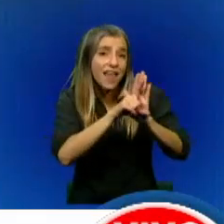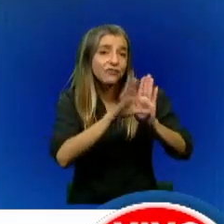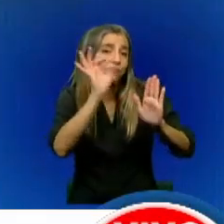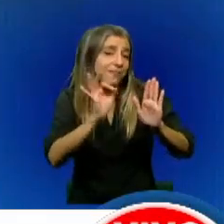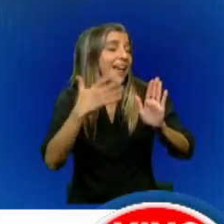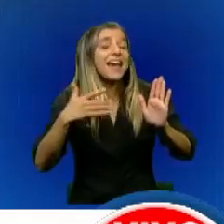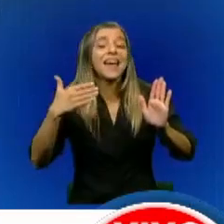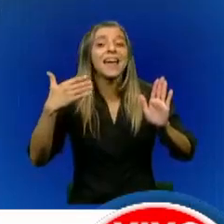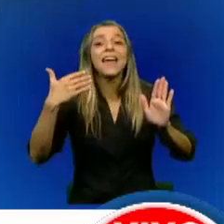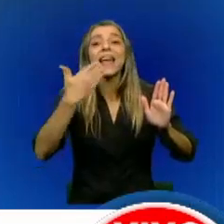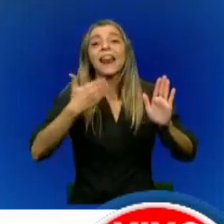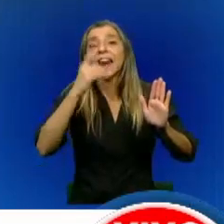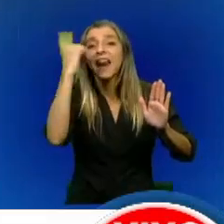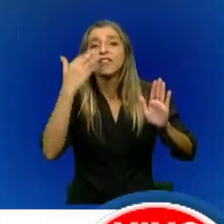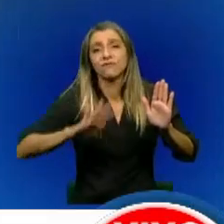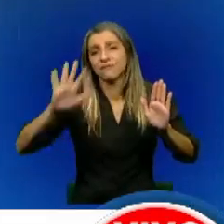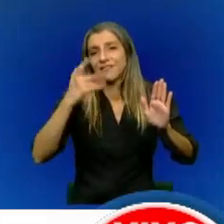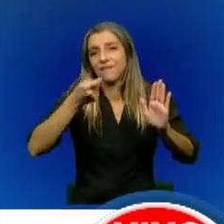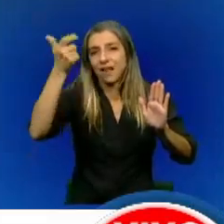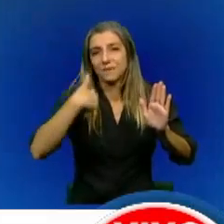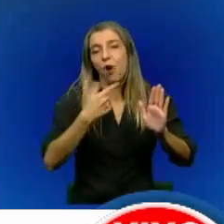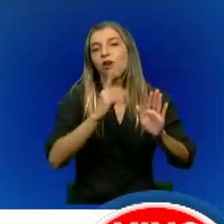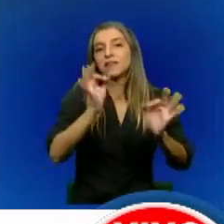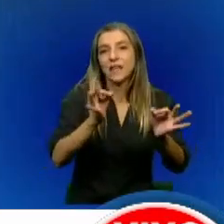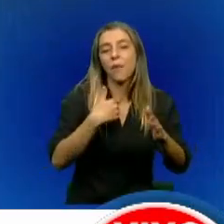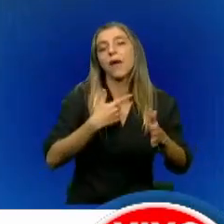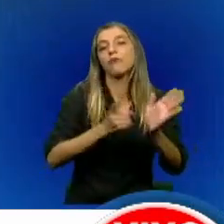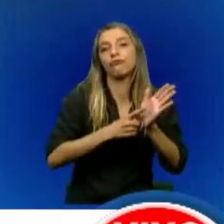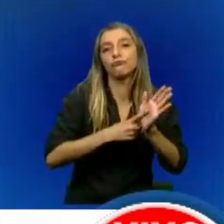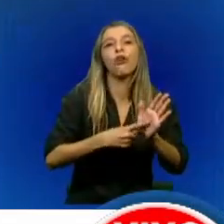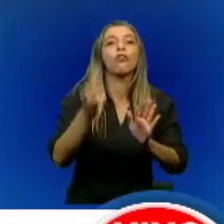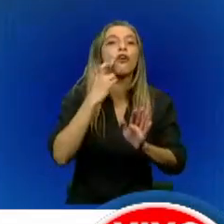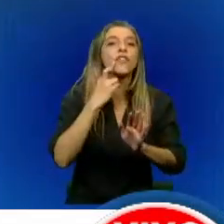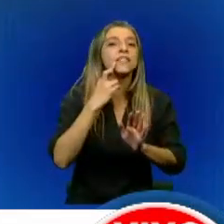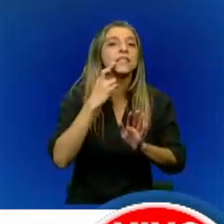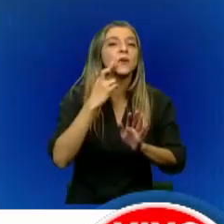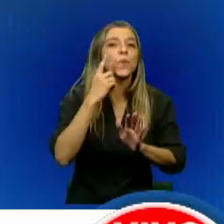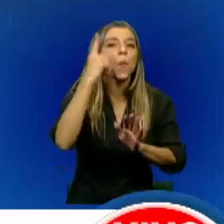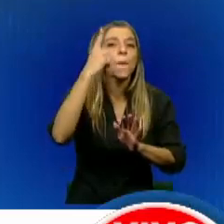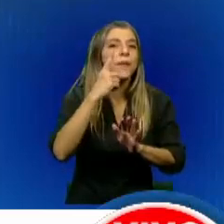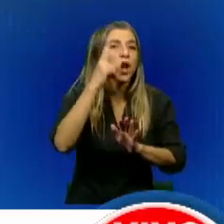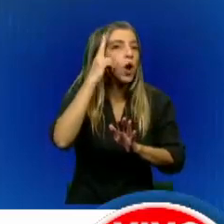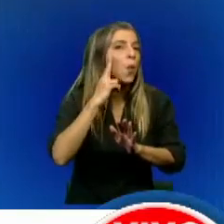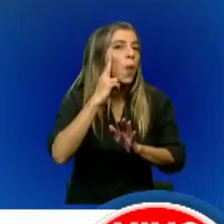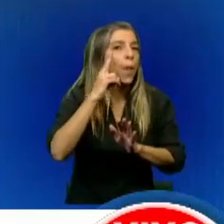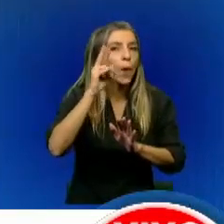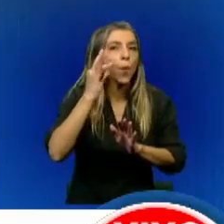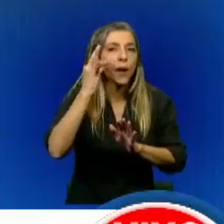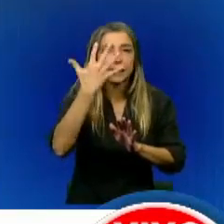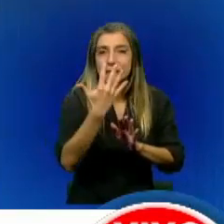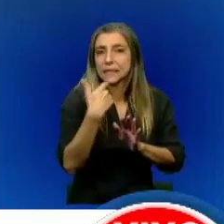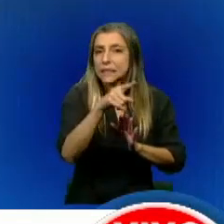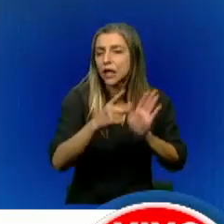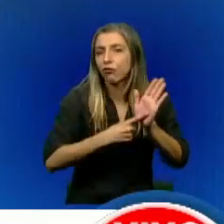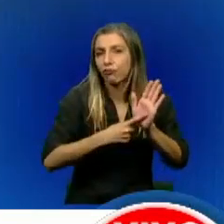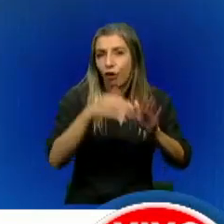Desde la ley que todavía nos rige, el Código Nacional Electoral 19.945, pasando, por supuesto,